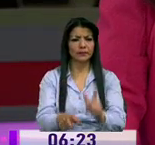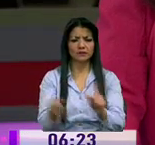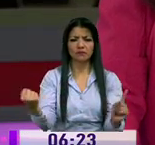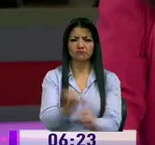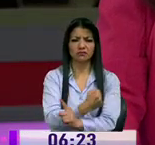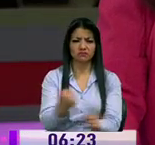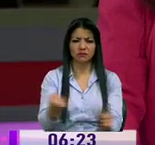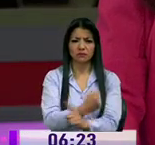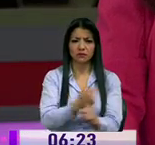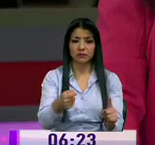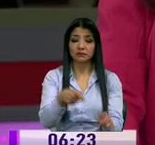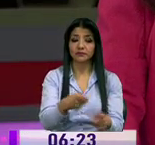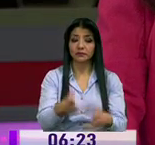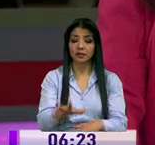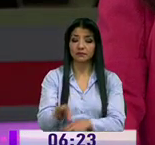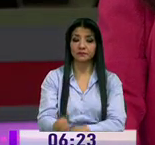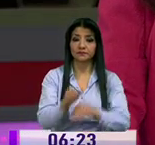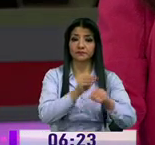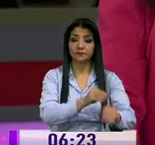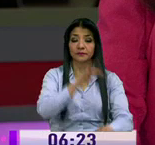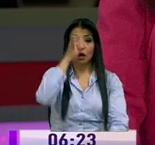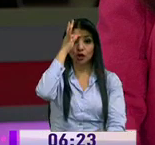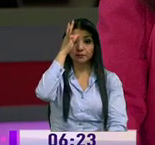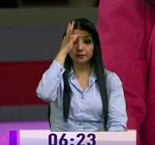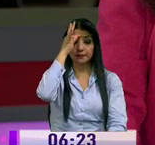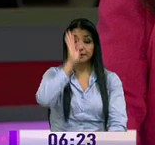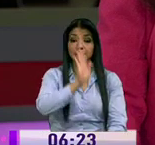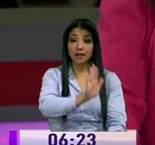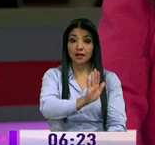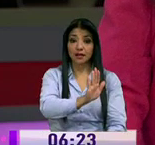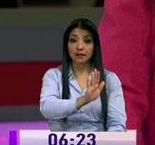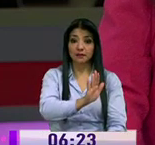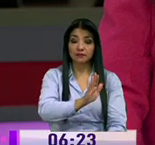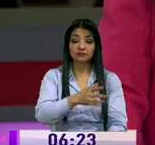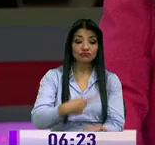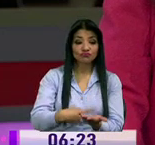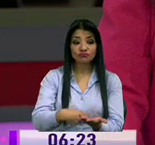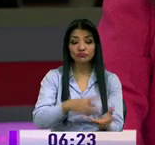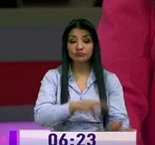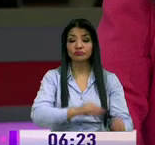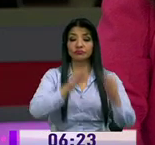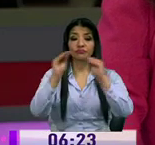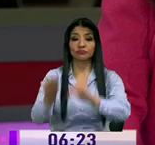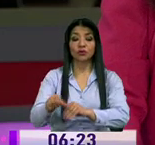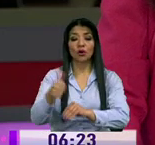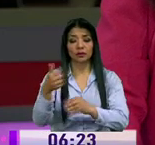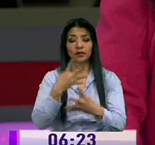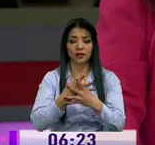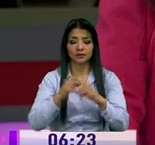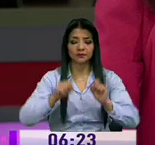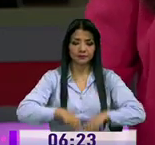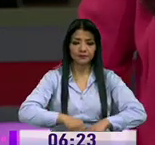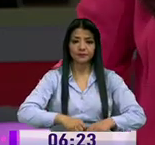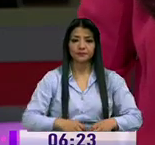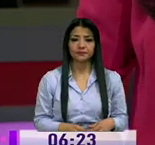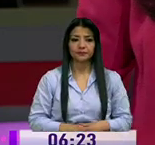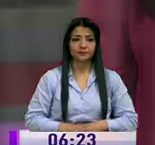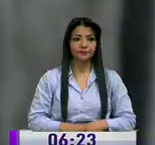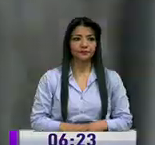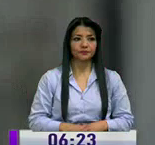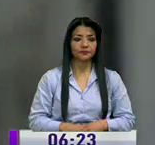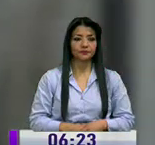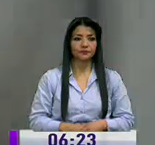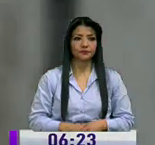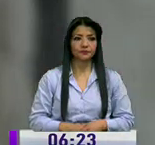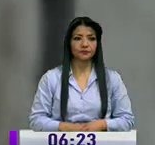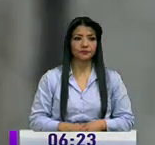Los afectados fueron trasladados hasta el hospital Martín y Casa y se analiza su traslado hasta otro centro de detención.